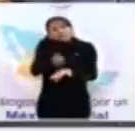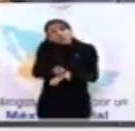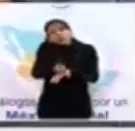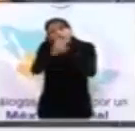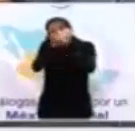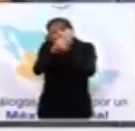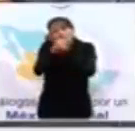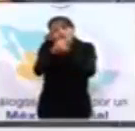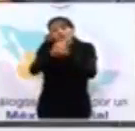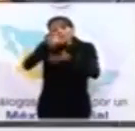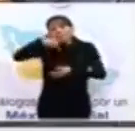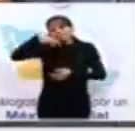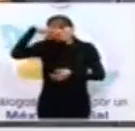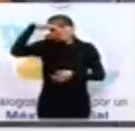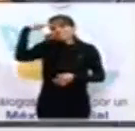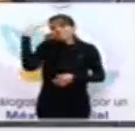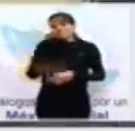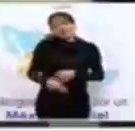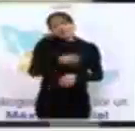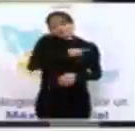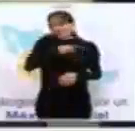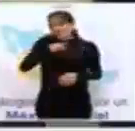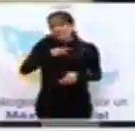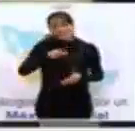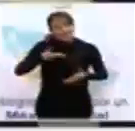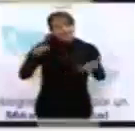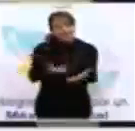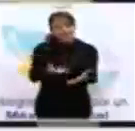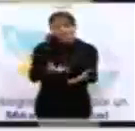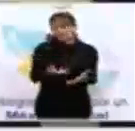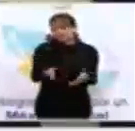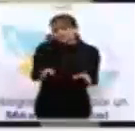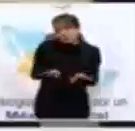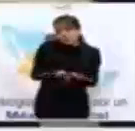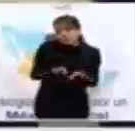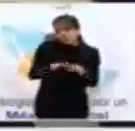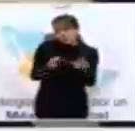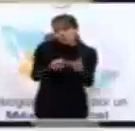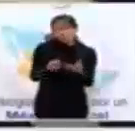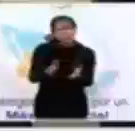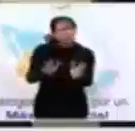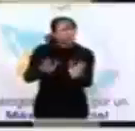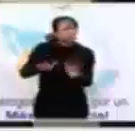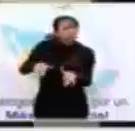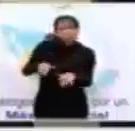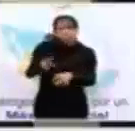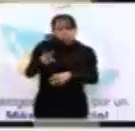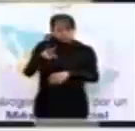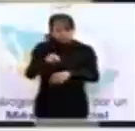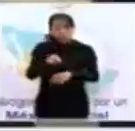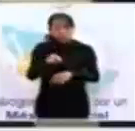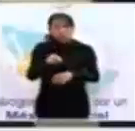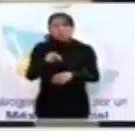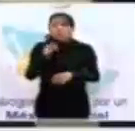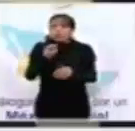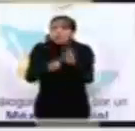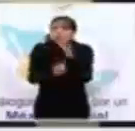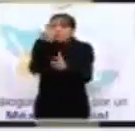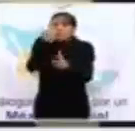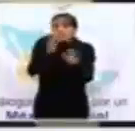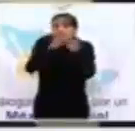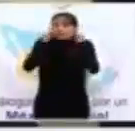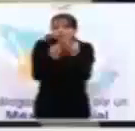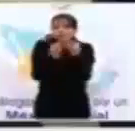para México, pero no de cualquier forma, sino que debe ser a través de sistemas de innovación incluyentes, es decir,